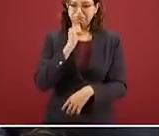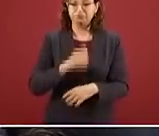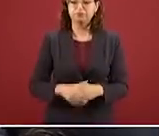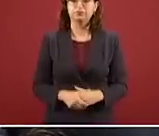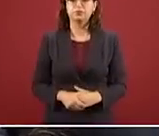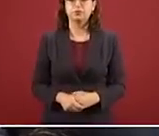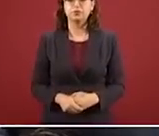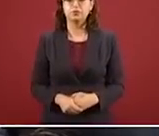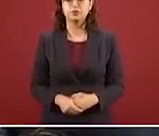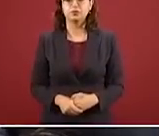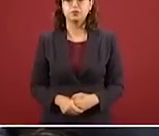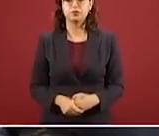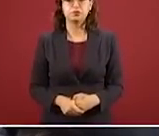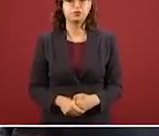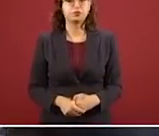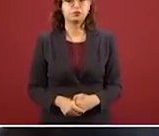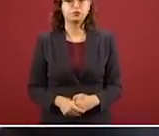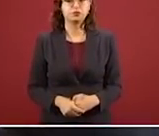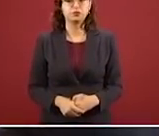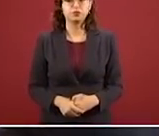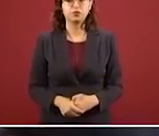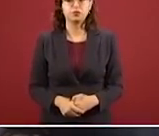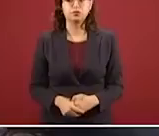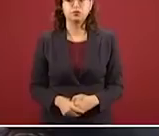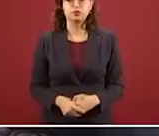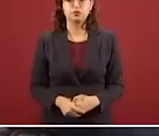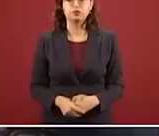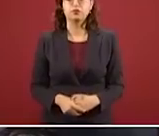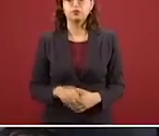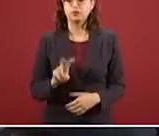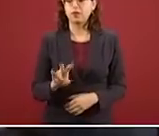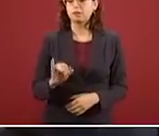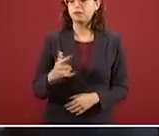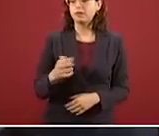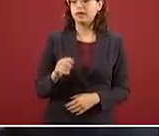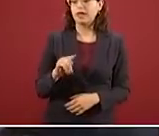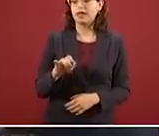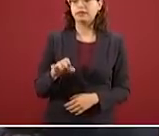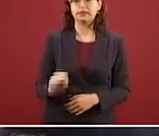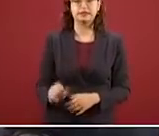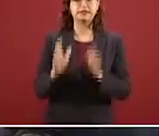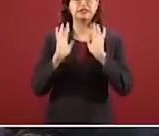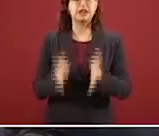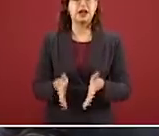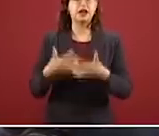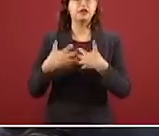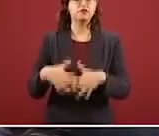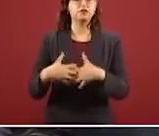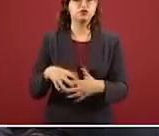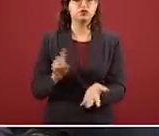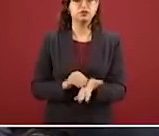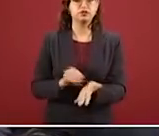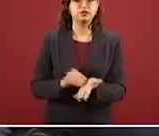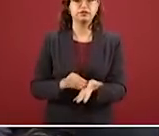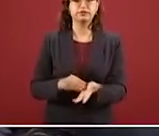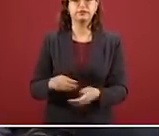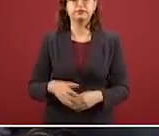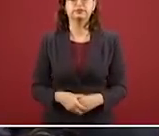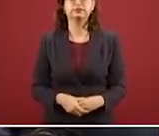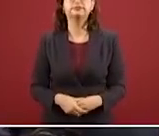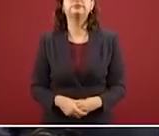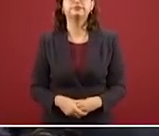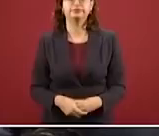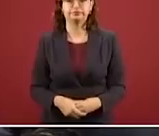21 millones son las que están actualmente siendo explotadas. Eso. Vigentes, vigentes. ¿Le han regresado alguna concesión?